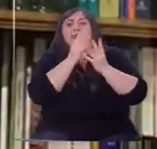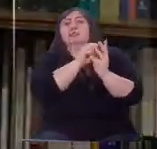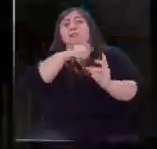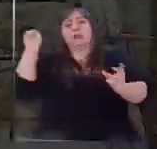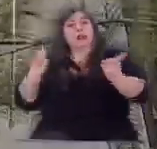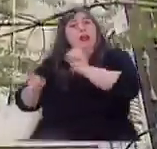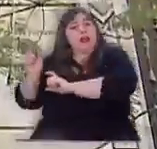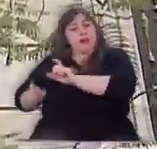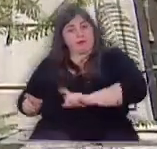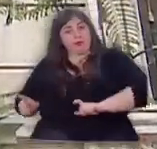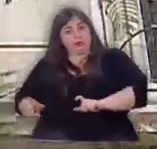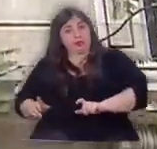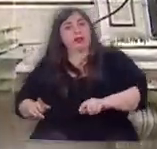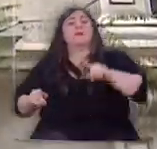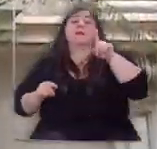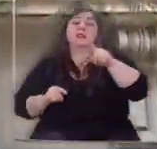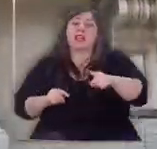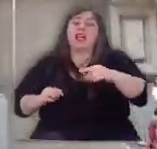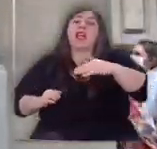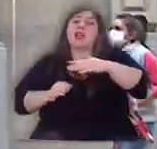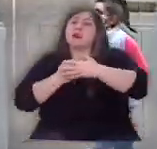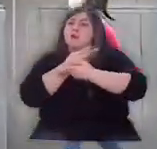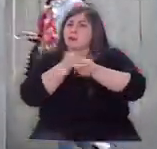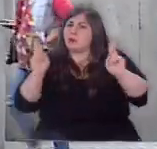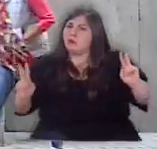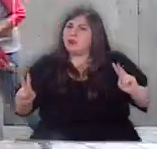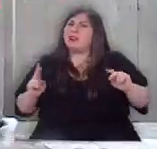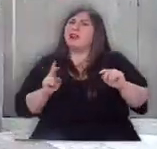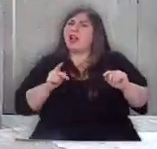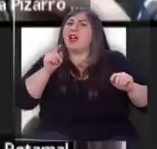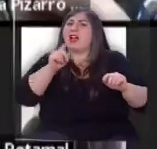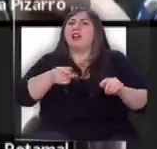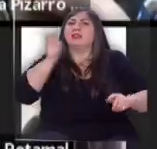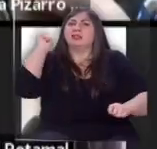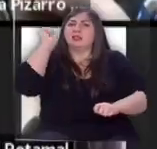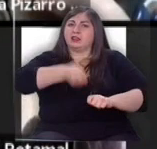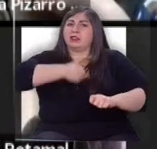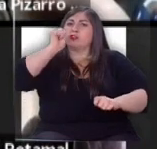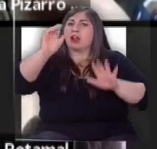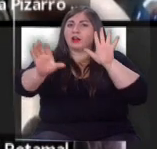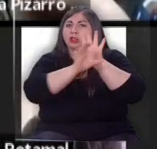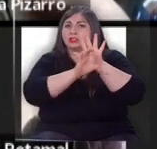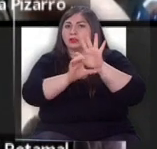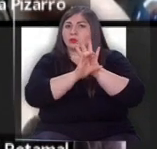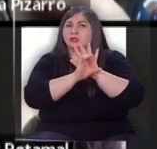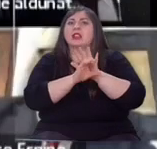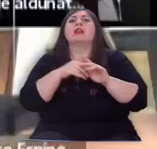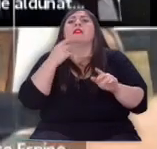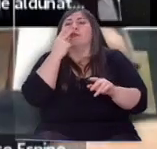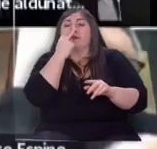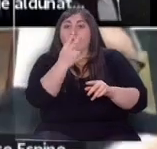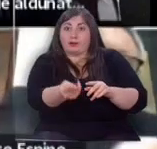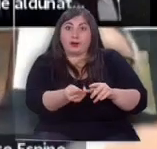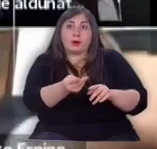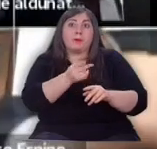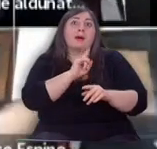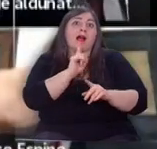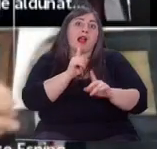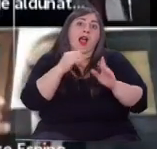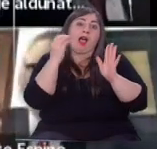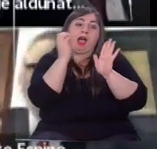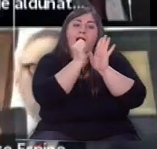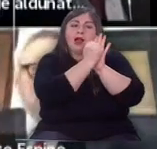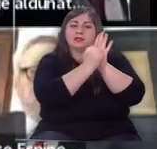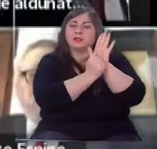de riesgo. En audiencia pública realizada por vía remota, el Tribunal Constitucional revisó el requerimiento presentado para impugnar los